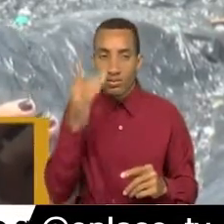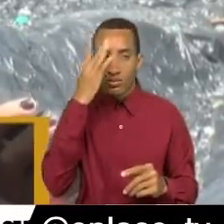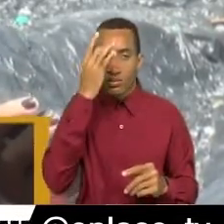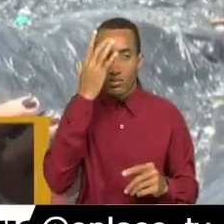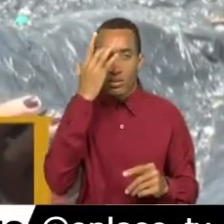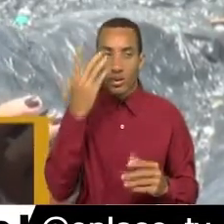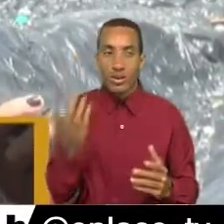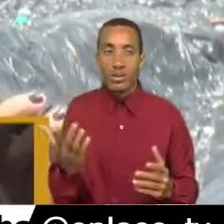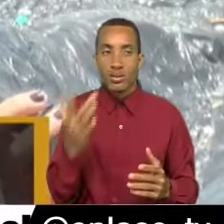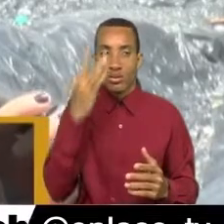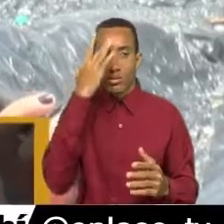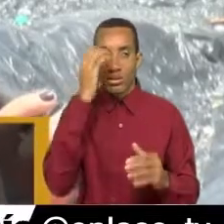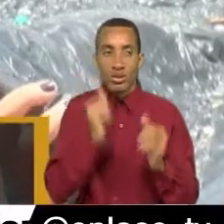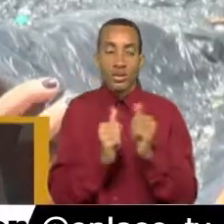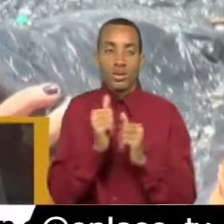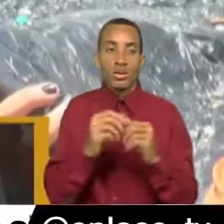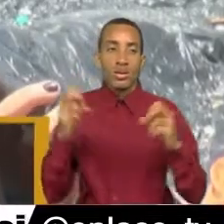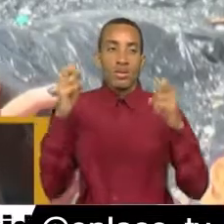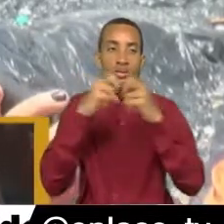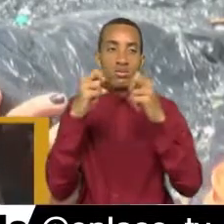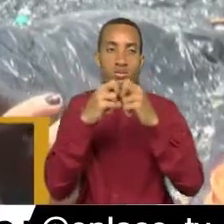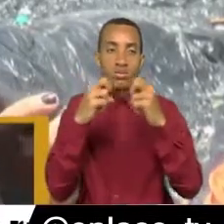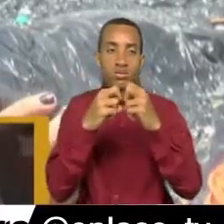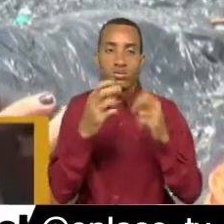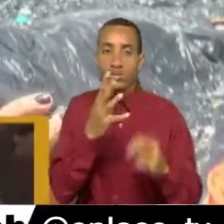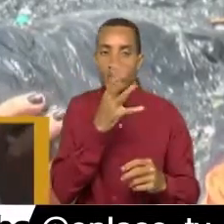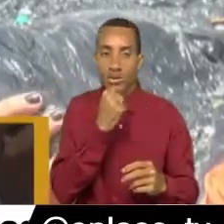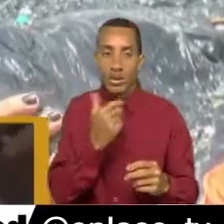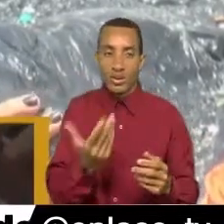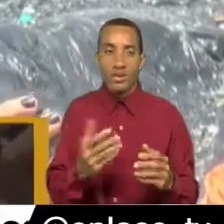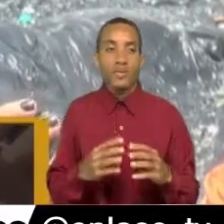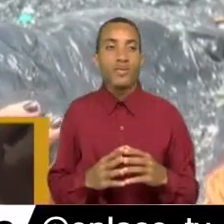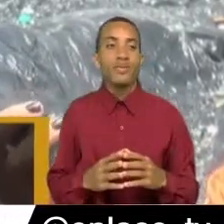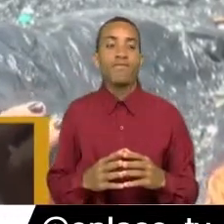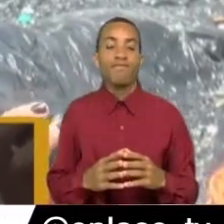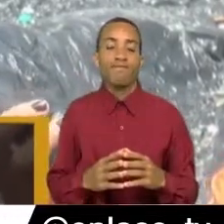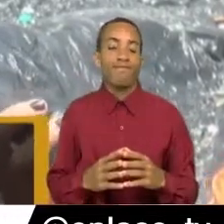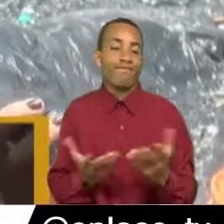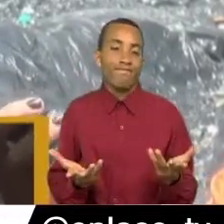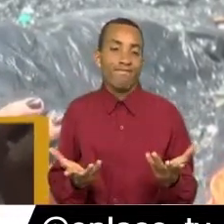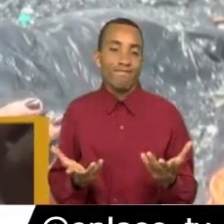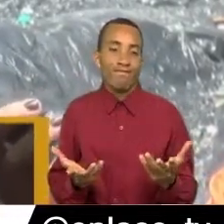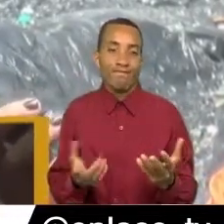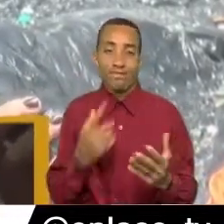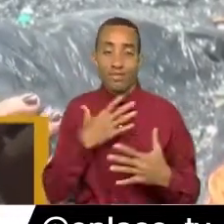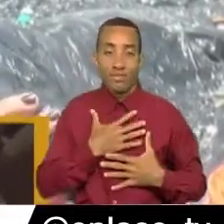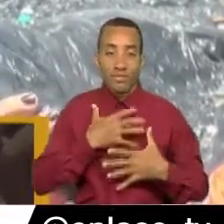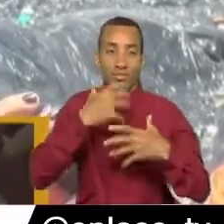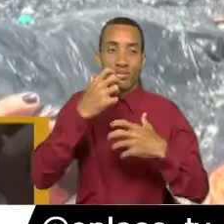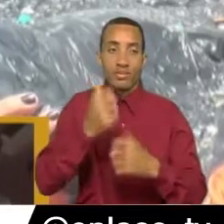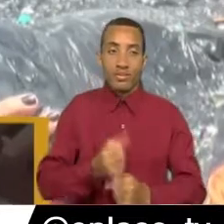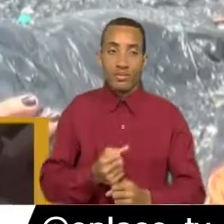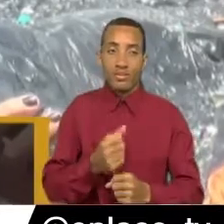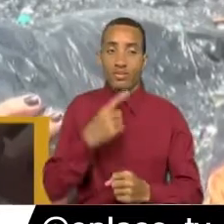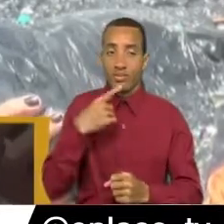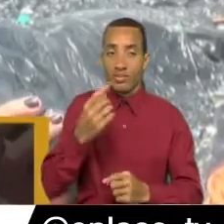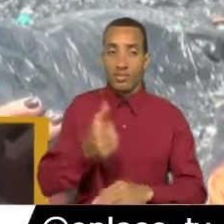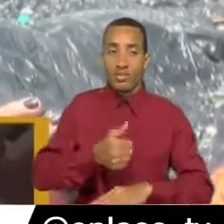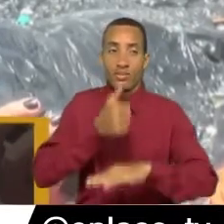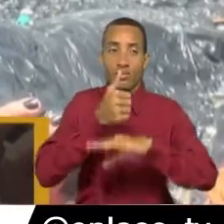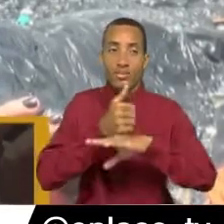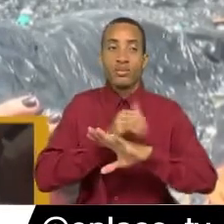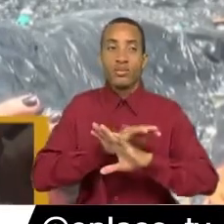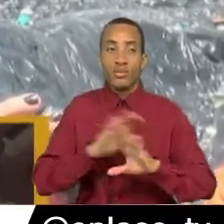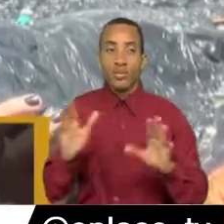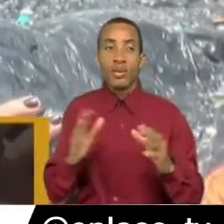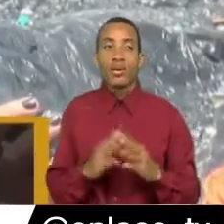en funcionamiento porque no hay luz, por un problema de luz que hay, pero el propietario del relleno en su momento pues instaló esta planta